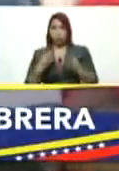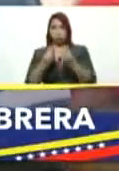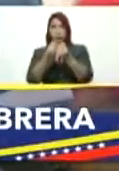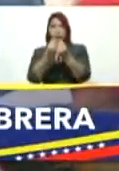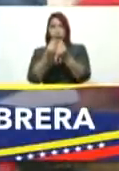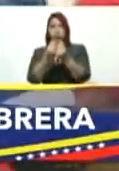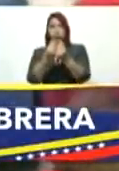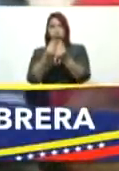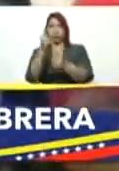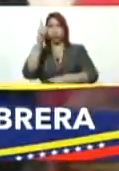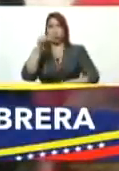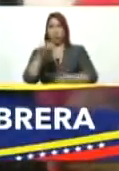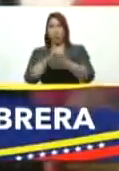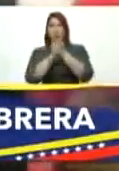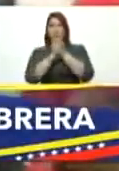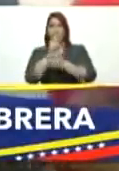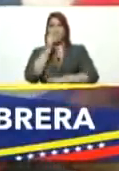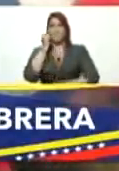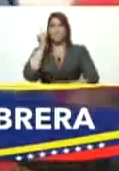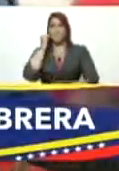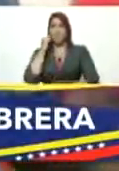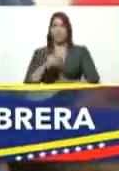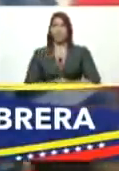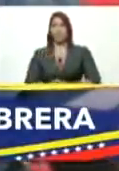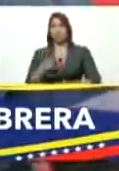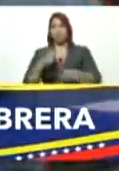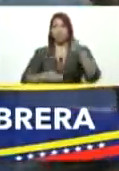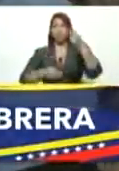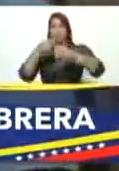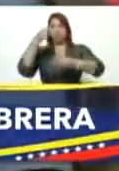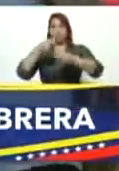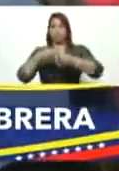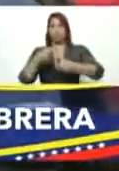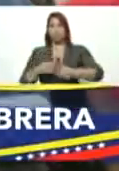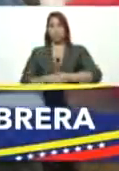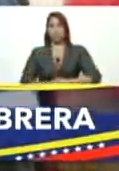y a mis compañeros de cemento y construcción